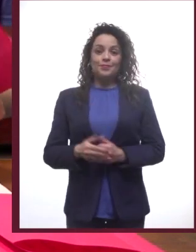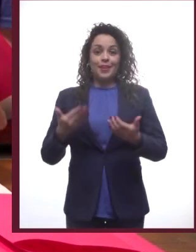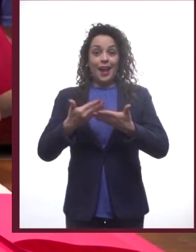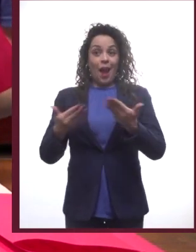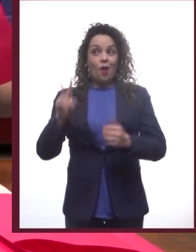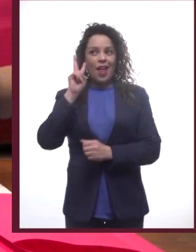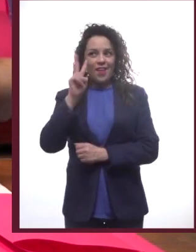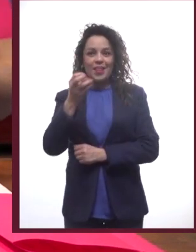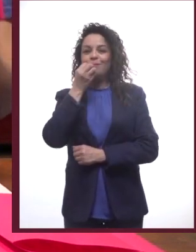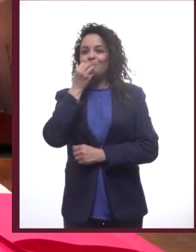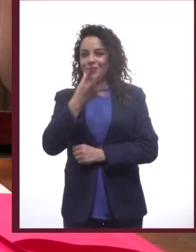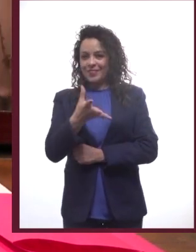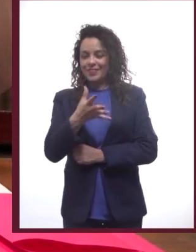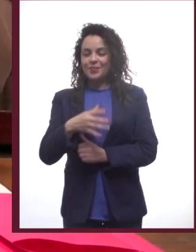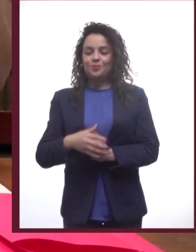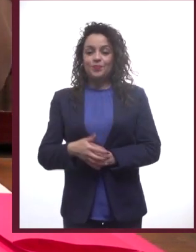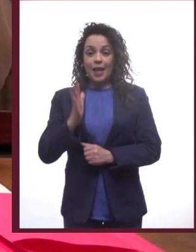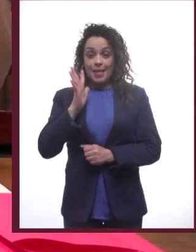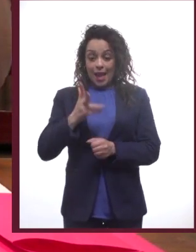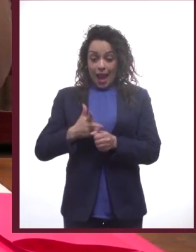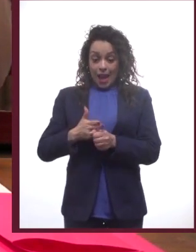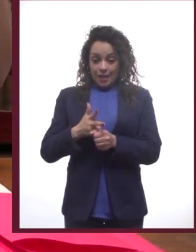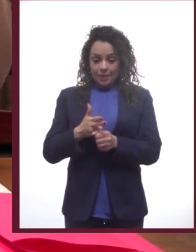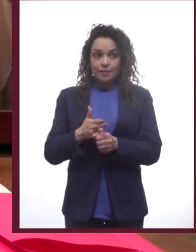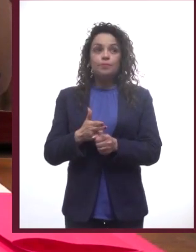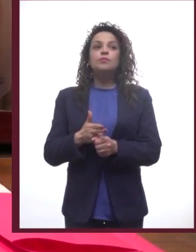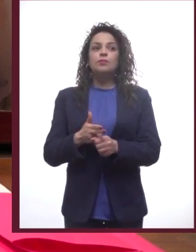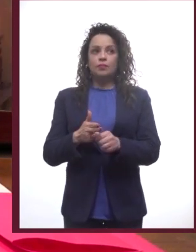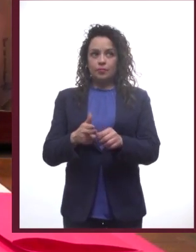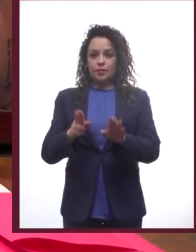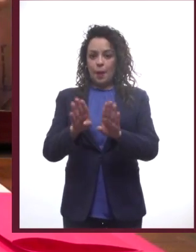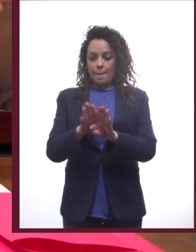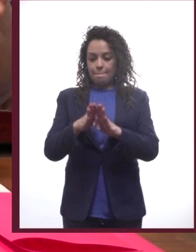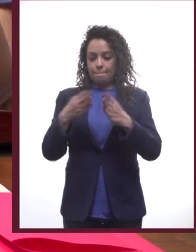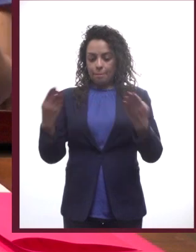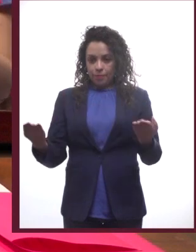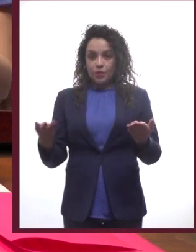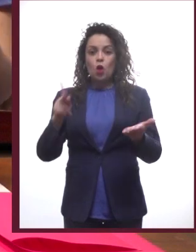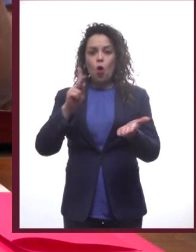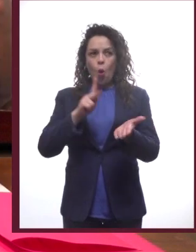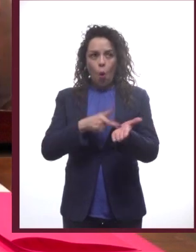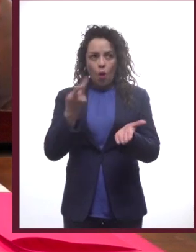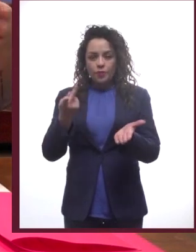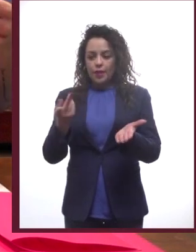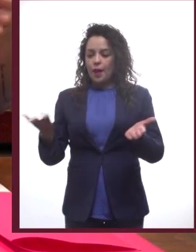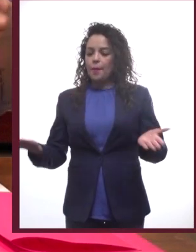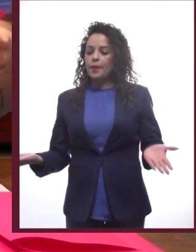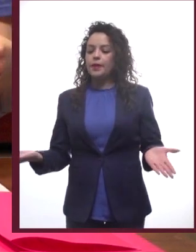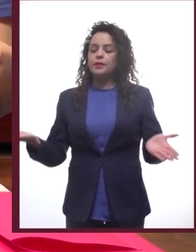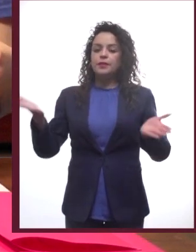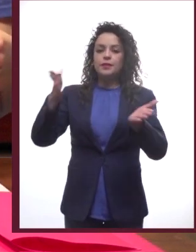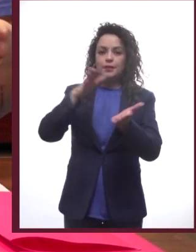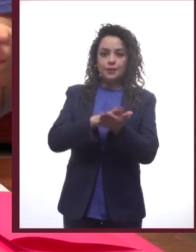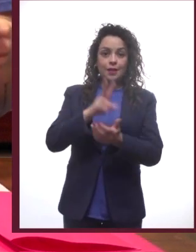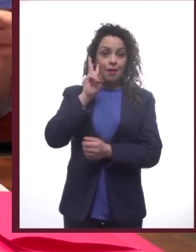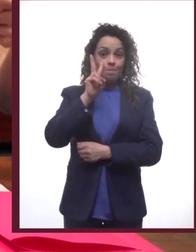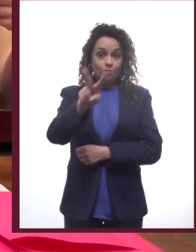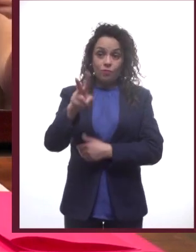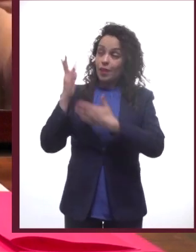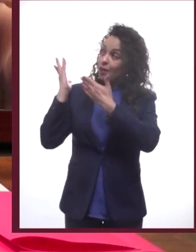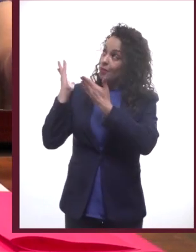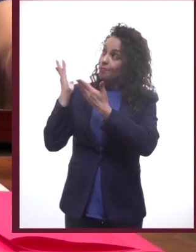Viene lo bonito. Una vez cortada la mitad de lo ancho, extendemos la hoja para volverla a doblar, pero ahora por lo